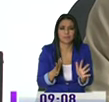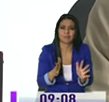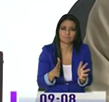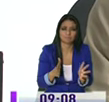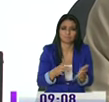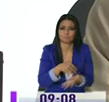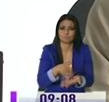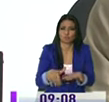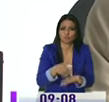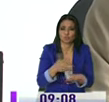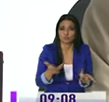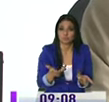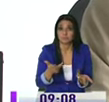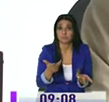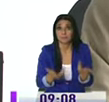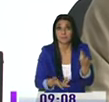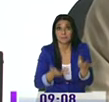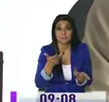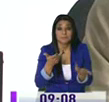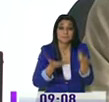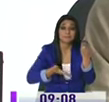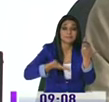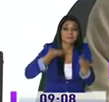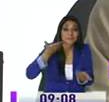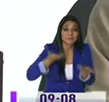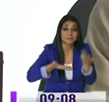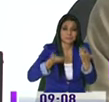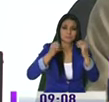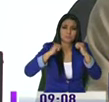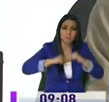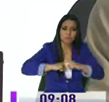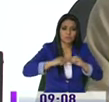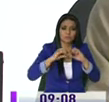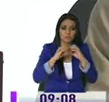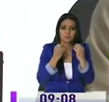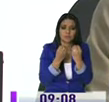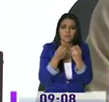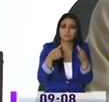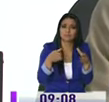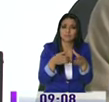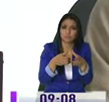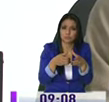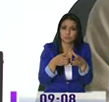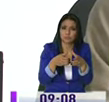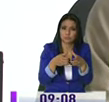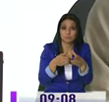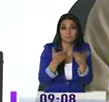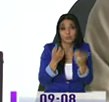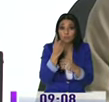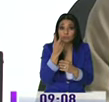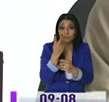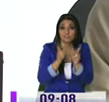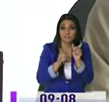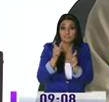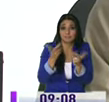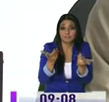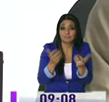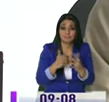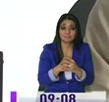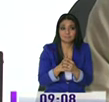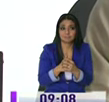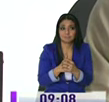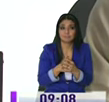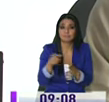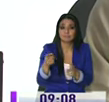de que puede haber una organización con organizaciones son dos personas que